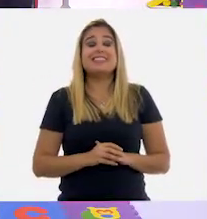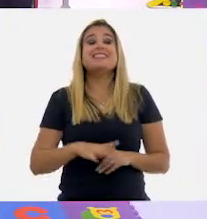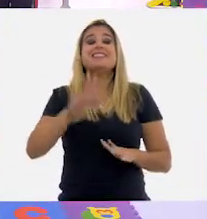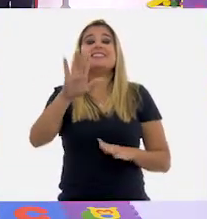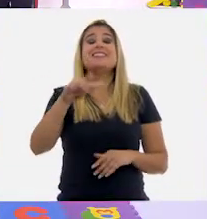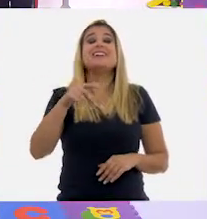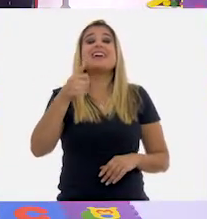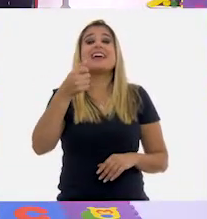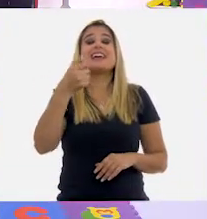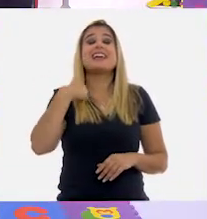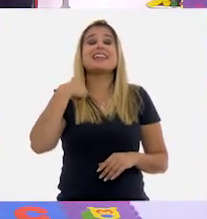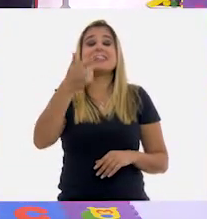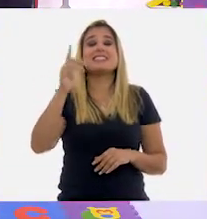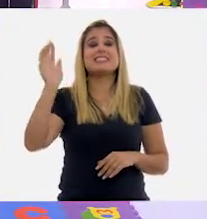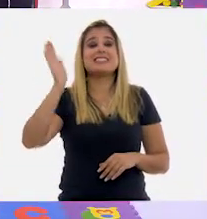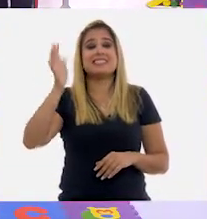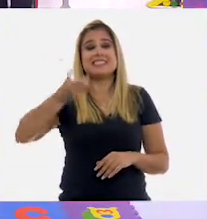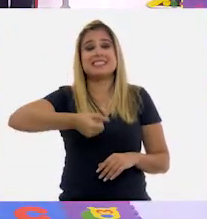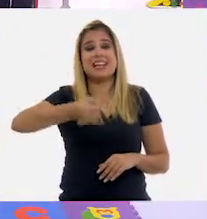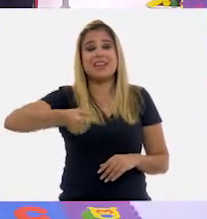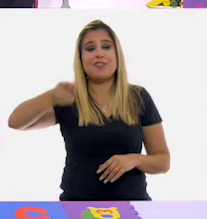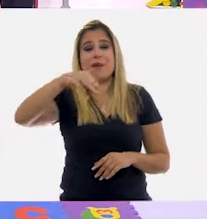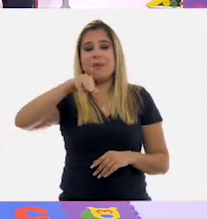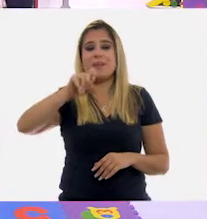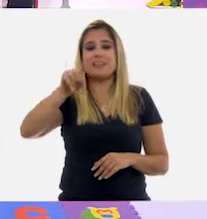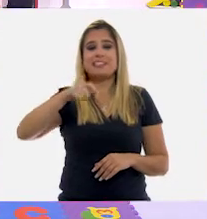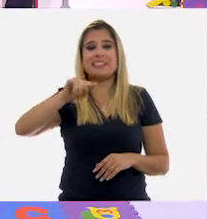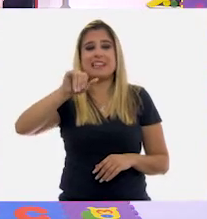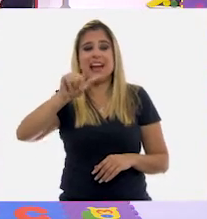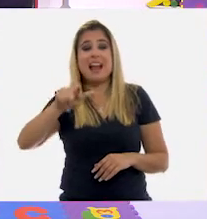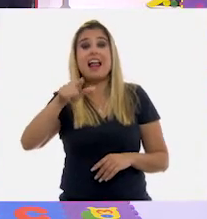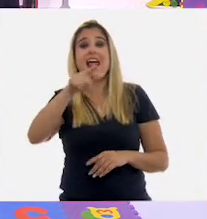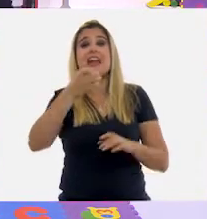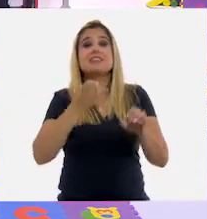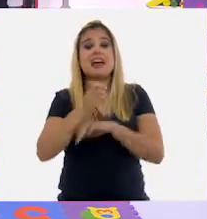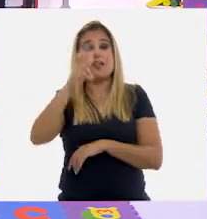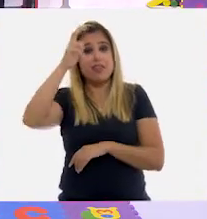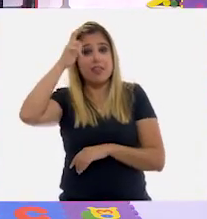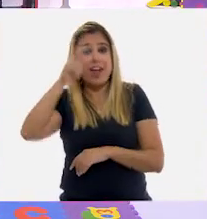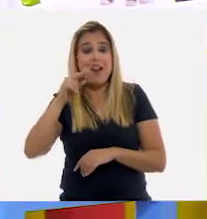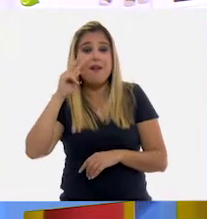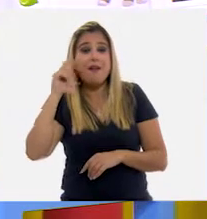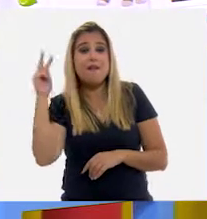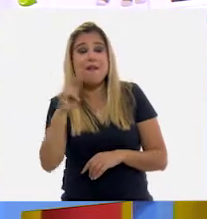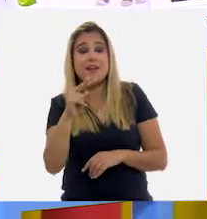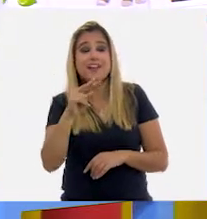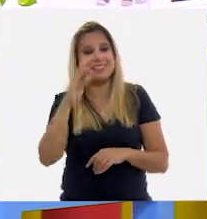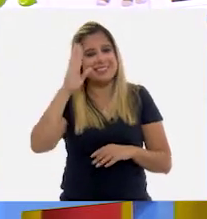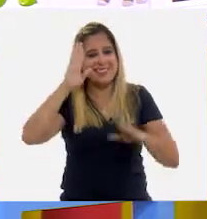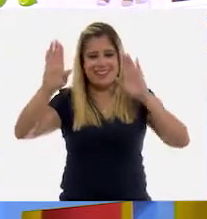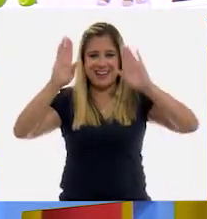Un saludo hasta el Valle del Mezquital para todas las niñas y niños que nos están viendo en el estado de Hidalgo. Saludo a todos.